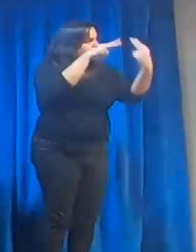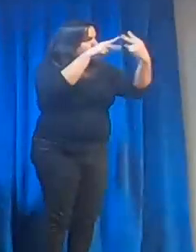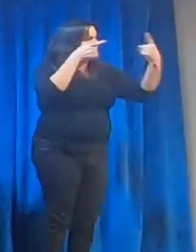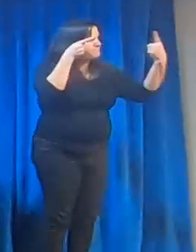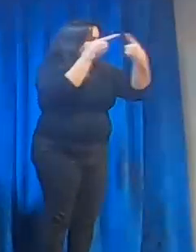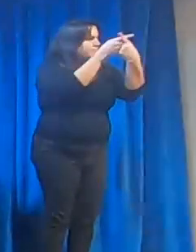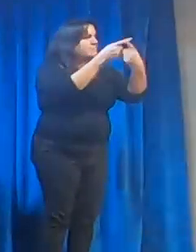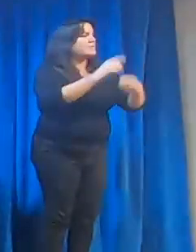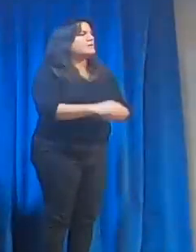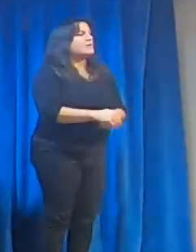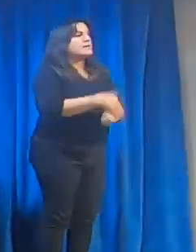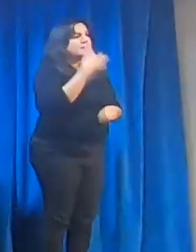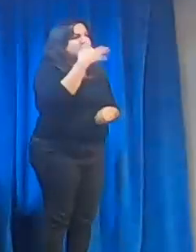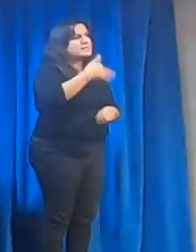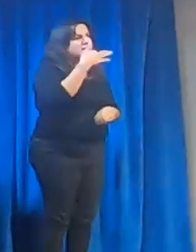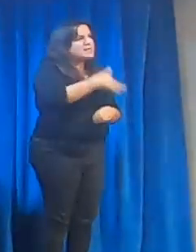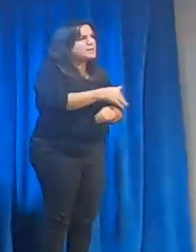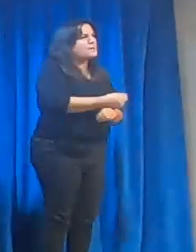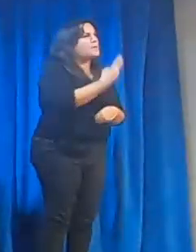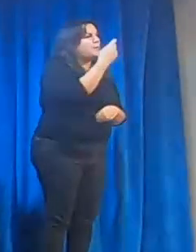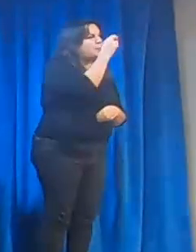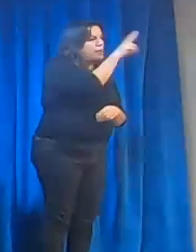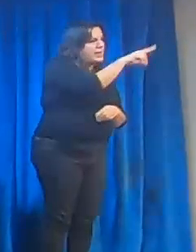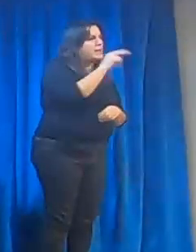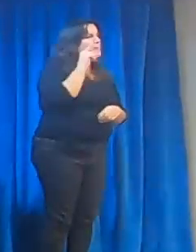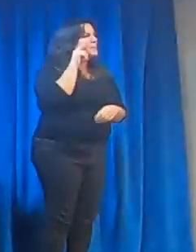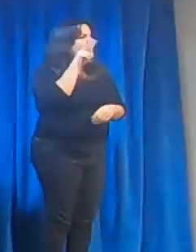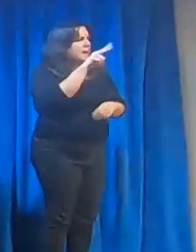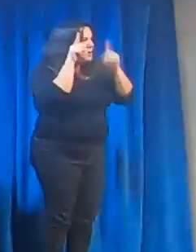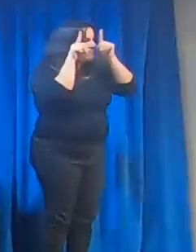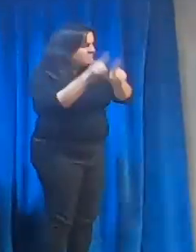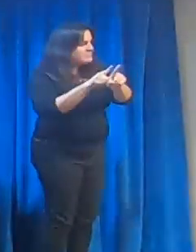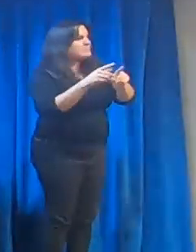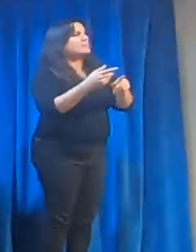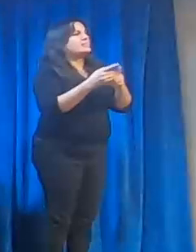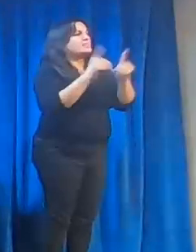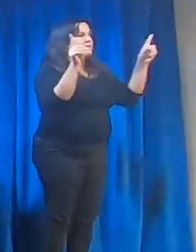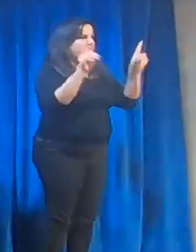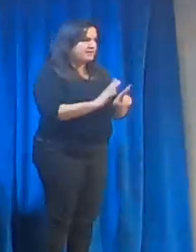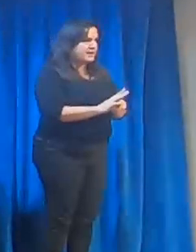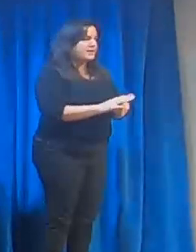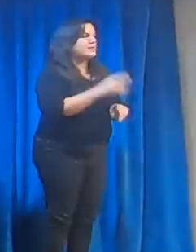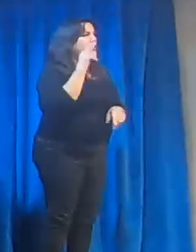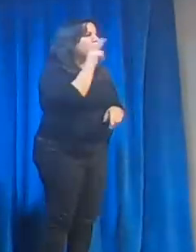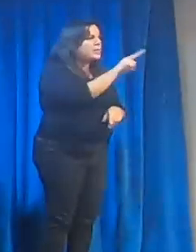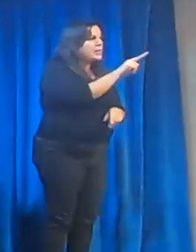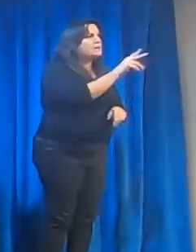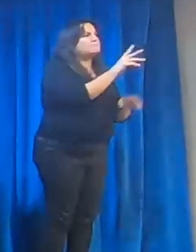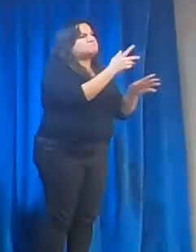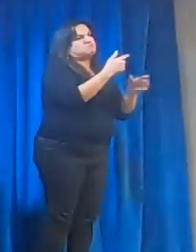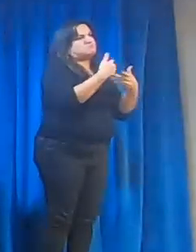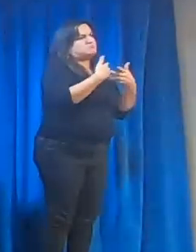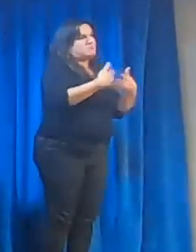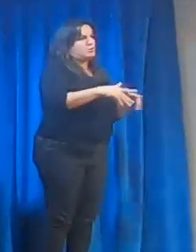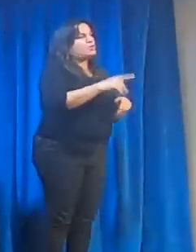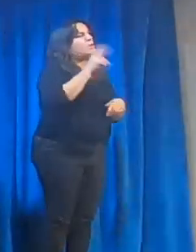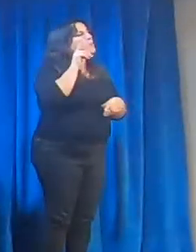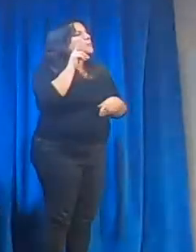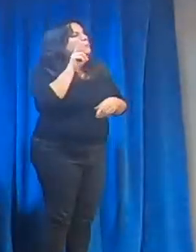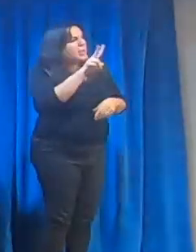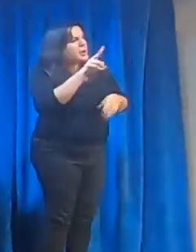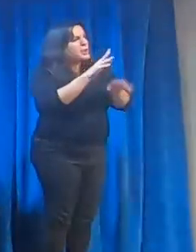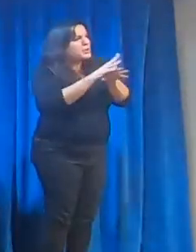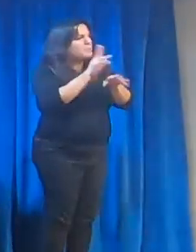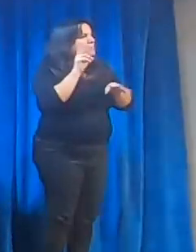que mirar no es ver, el que mira más, carga la mirada de subjetividad. Los enamorados no se